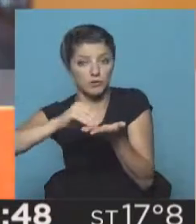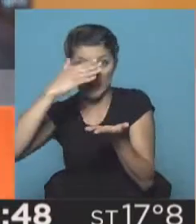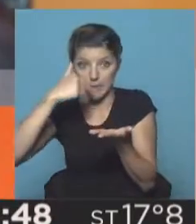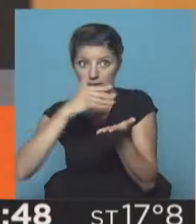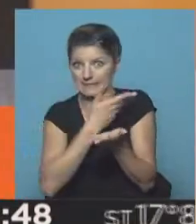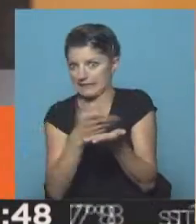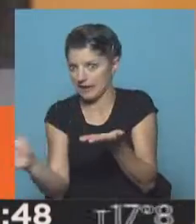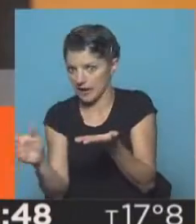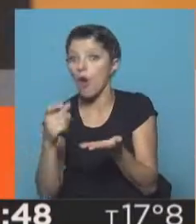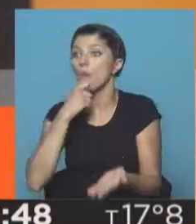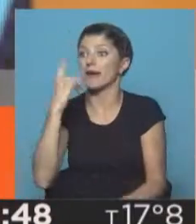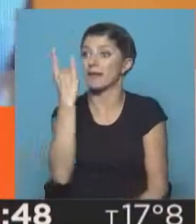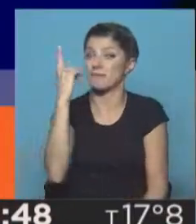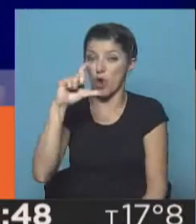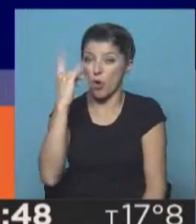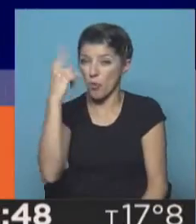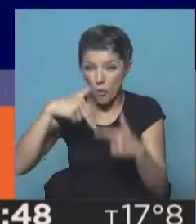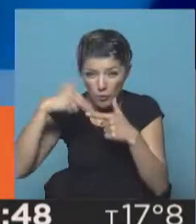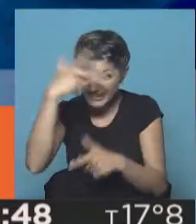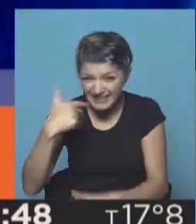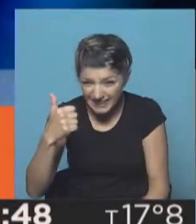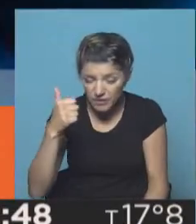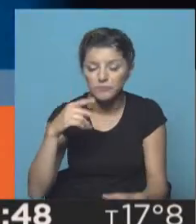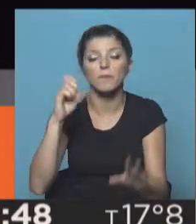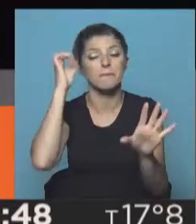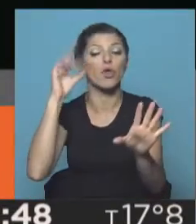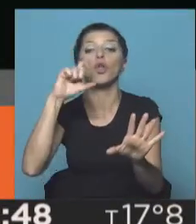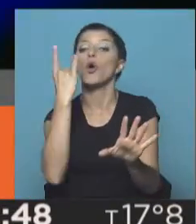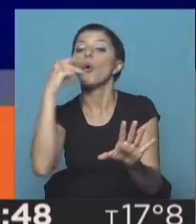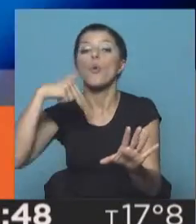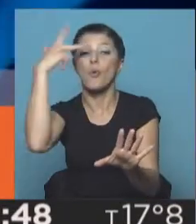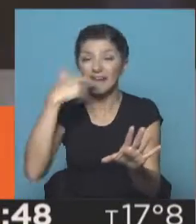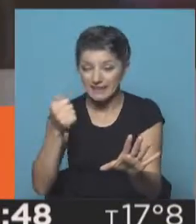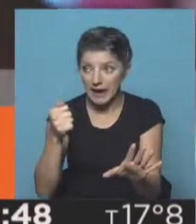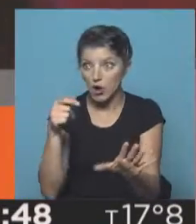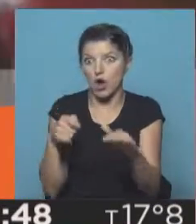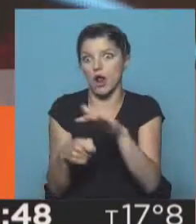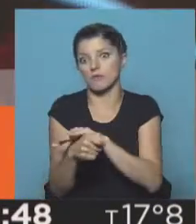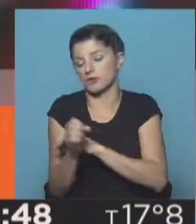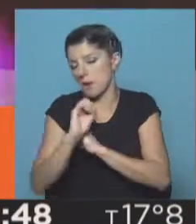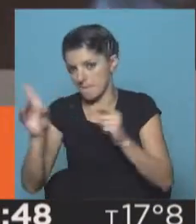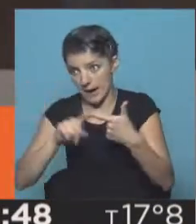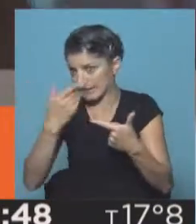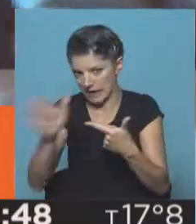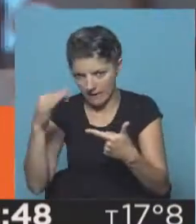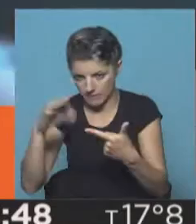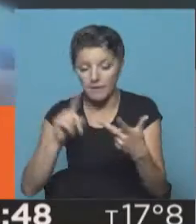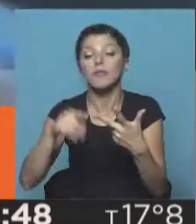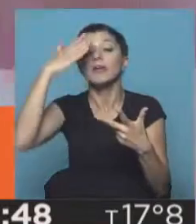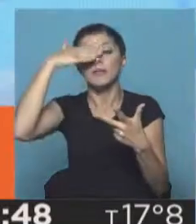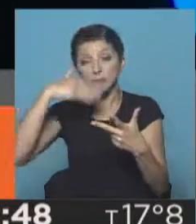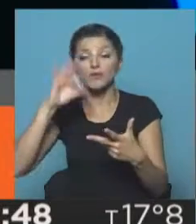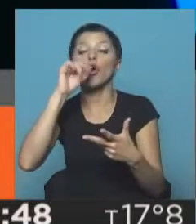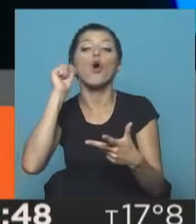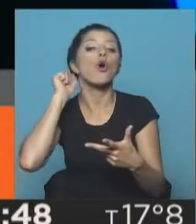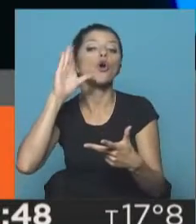Eduardo Cunha, el que era el jefe de la Cámara, un corrupto total. Y tenés la Red Globo, que tiene un monopolio, ya no es una hegemonía,